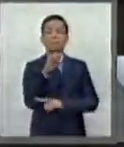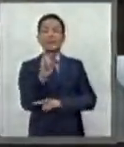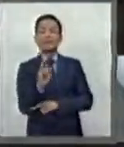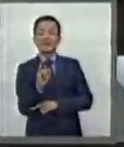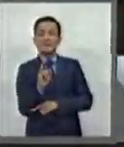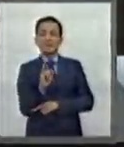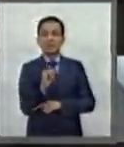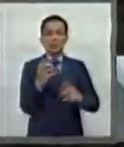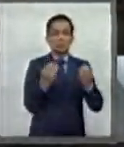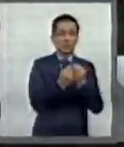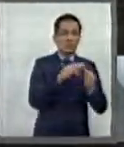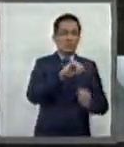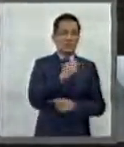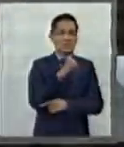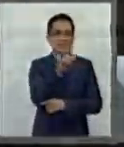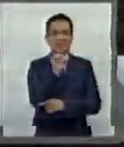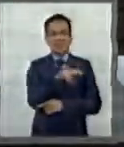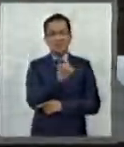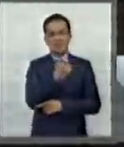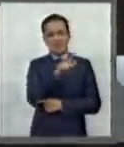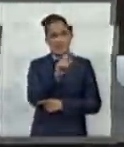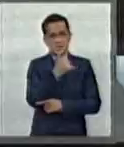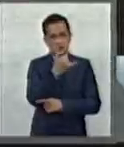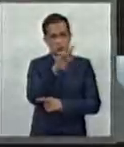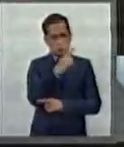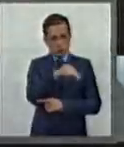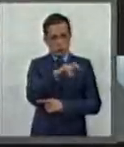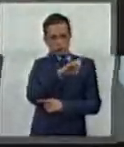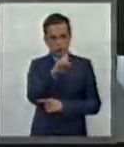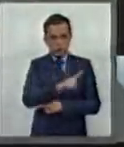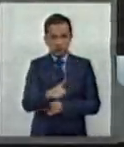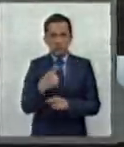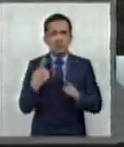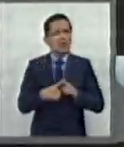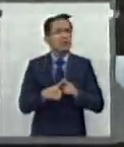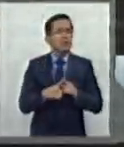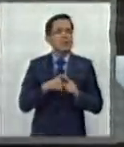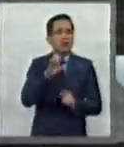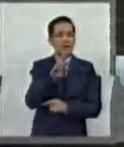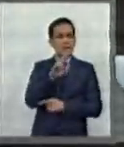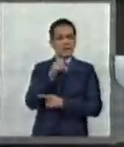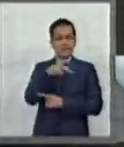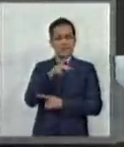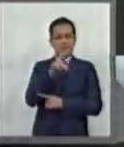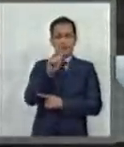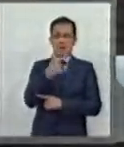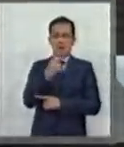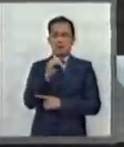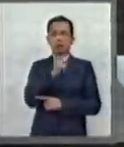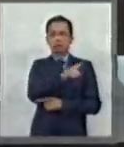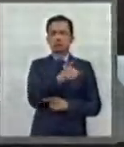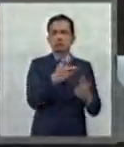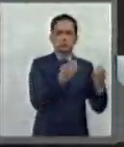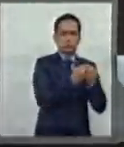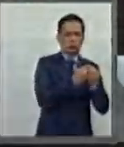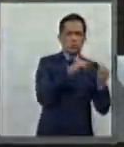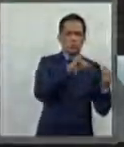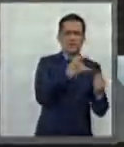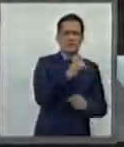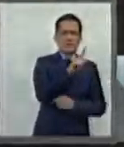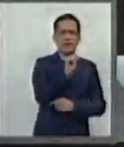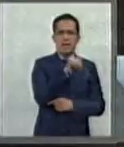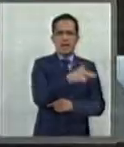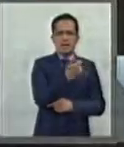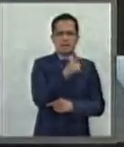del PRI con Miguel Ángel Yunes. ¿De quién? Eric Lagos operó con Miguel Ángel